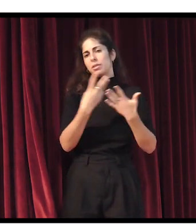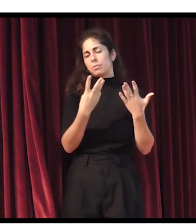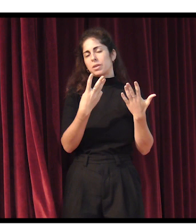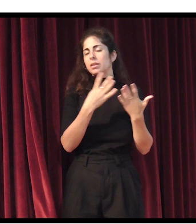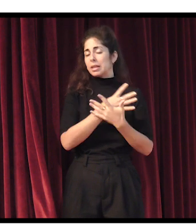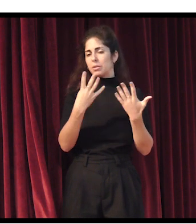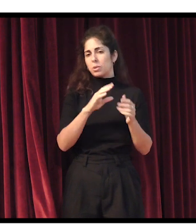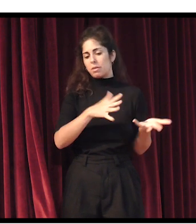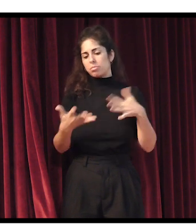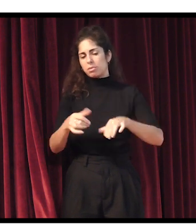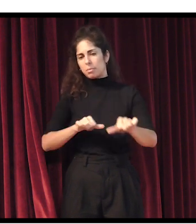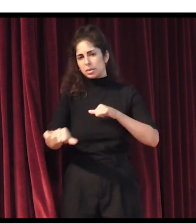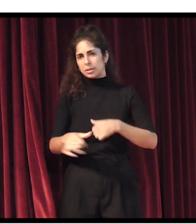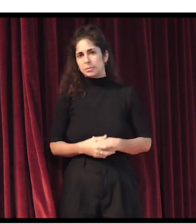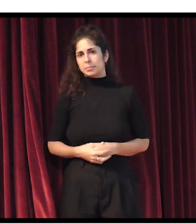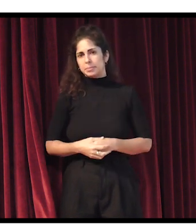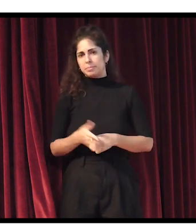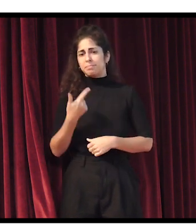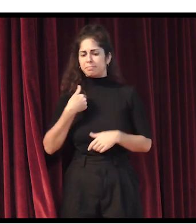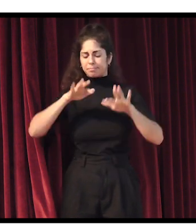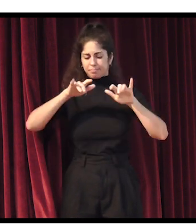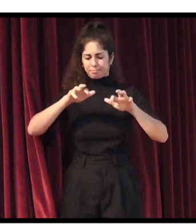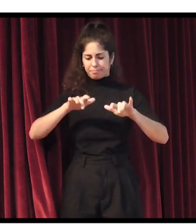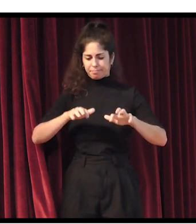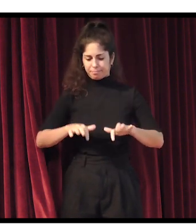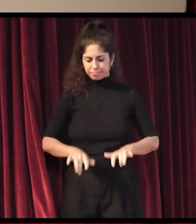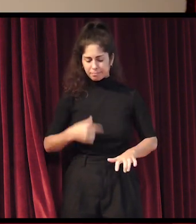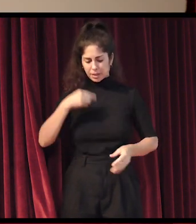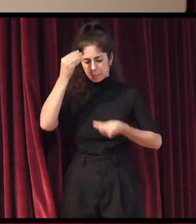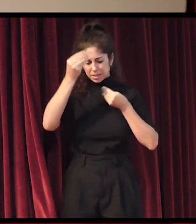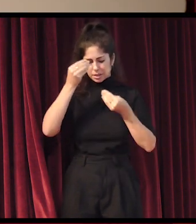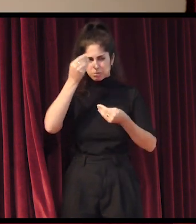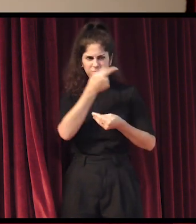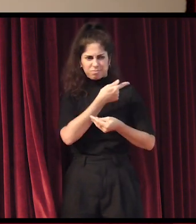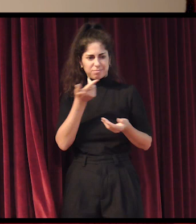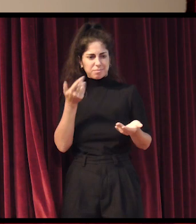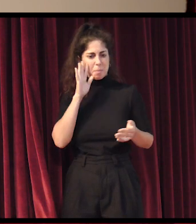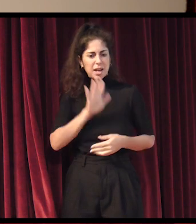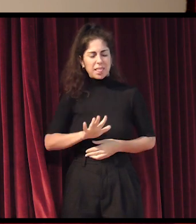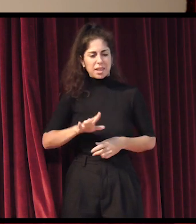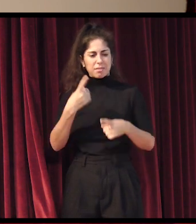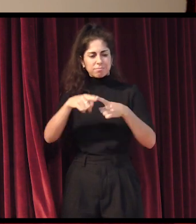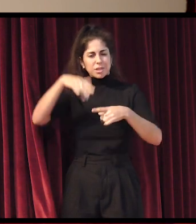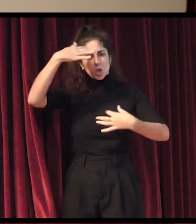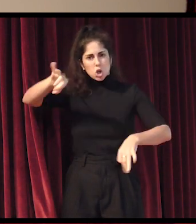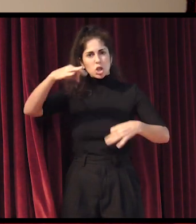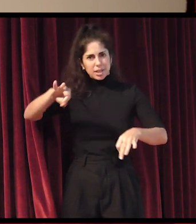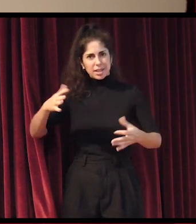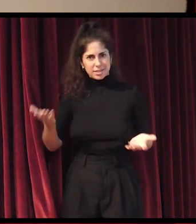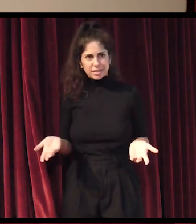Mientras escribía todo esto, estaba pensando, todo esto son obviedades y todo el mundo entiende que no es